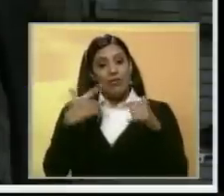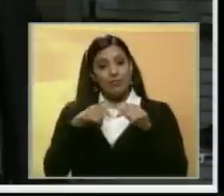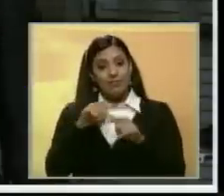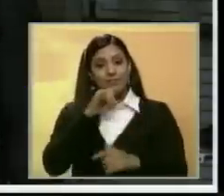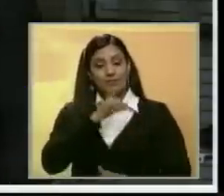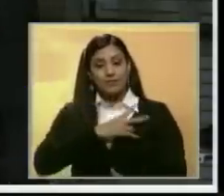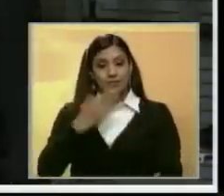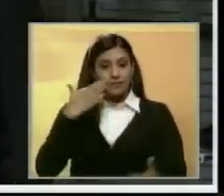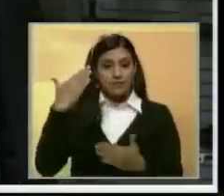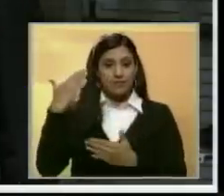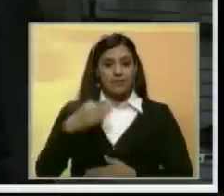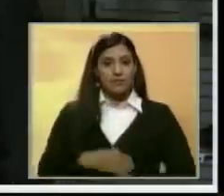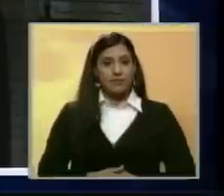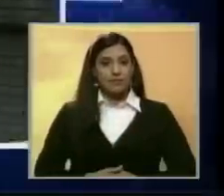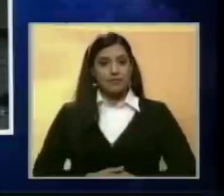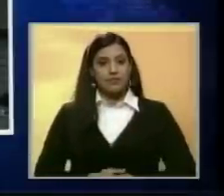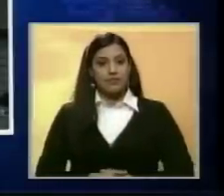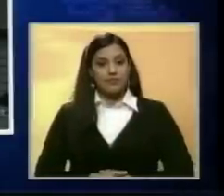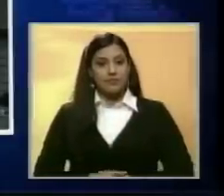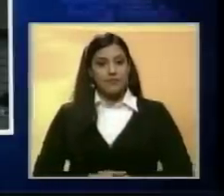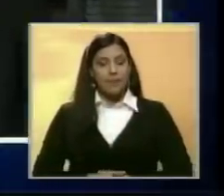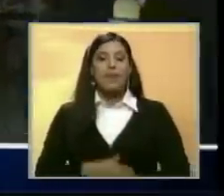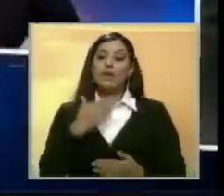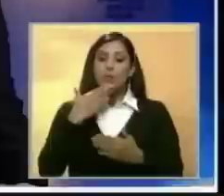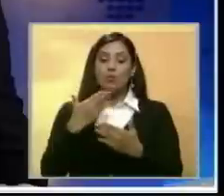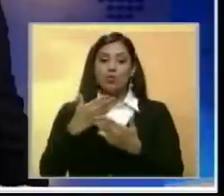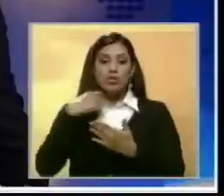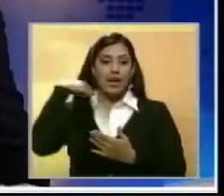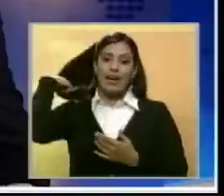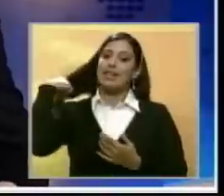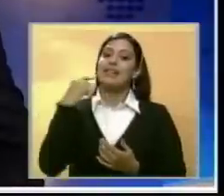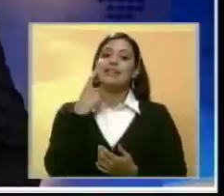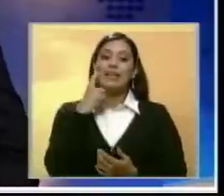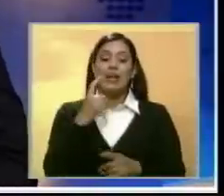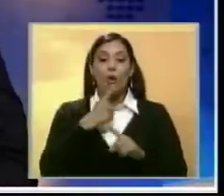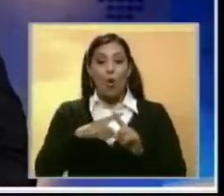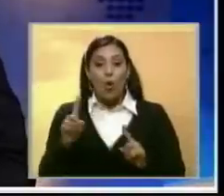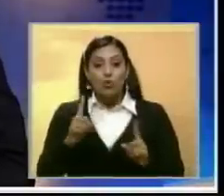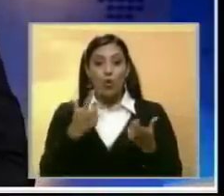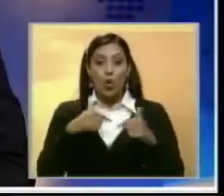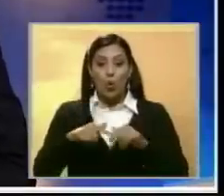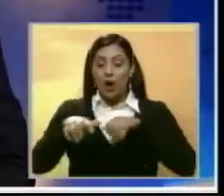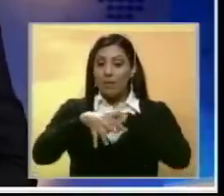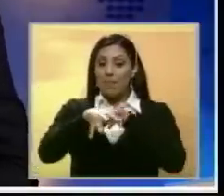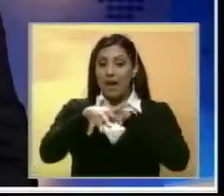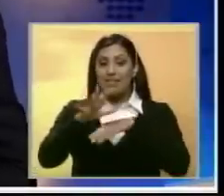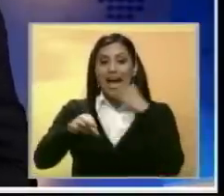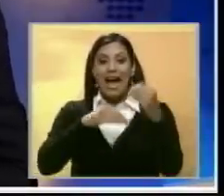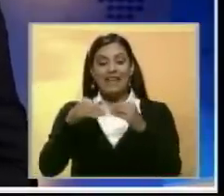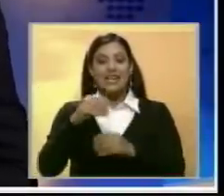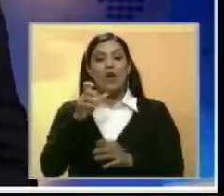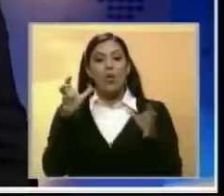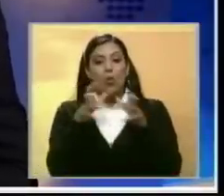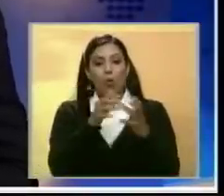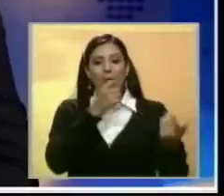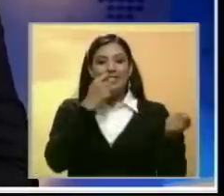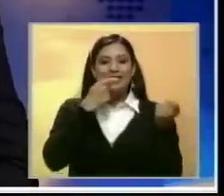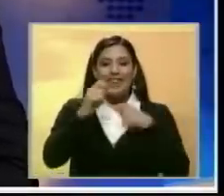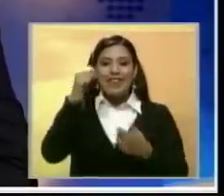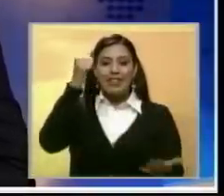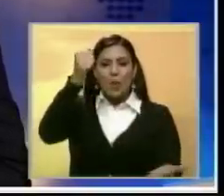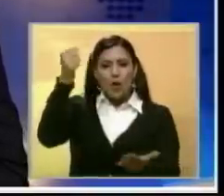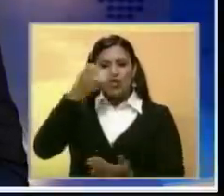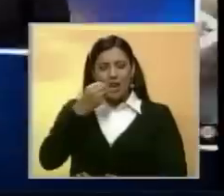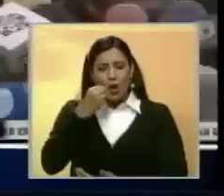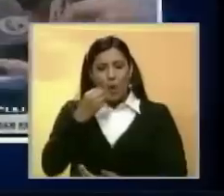esta noche en nuestra emisión estelar. Muchísimas gracias, Santiago. Y en otro punto de la movilización que realizan los CLAP aquí en Caracas,